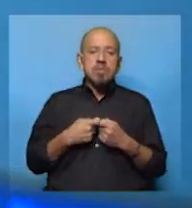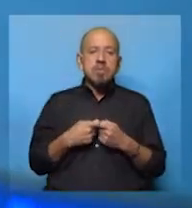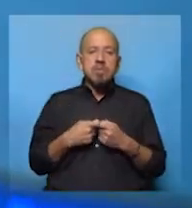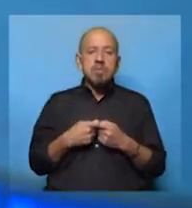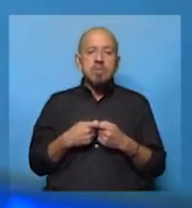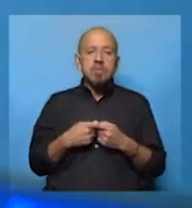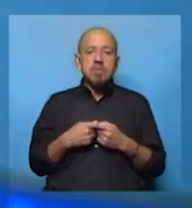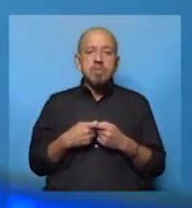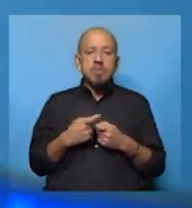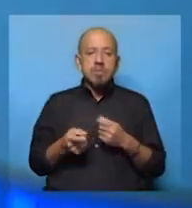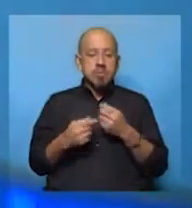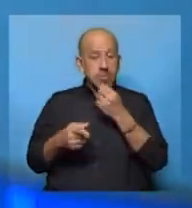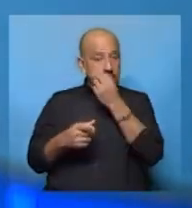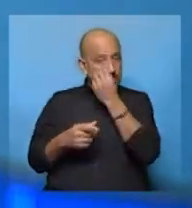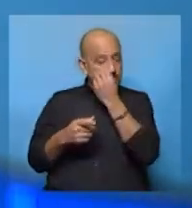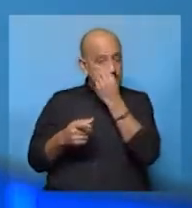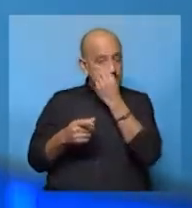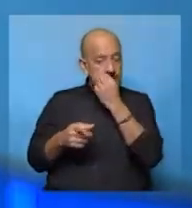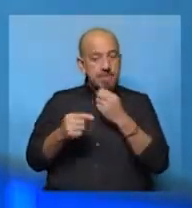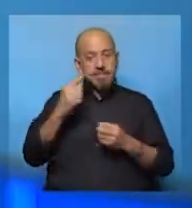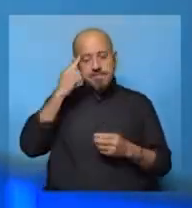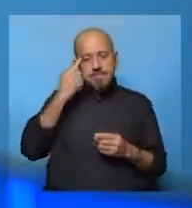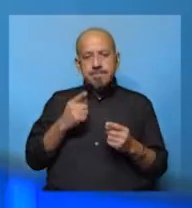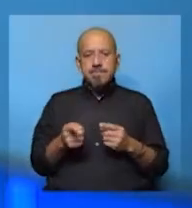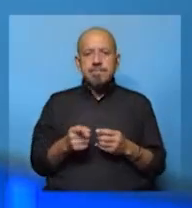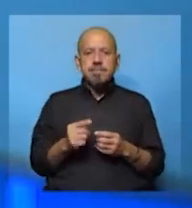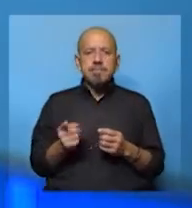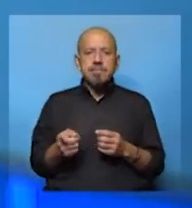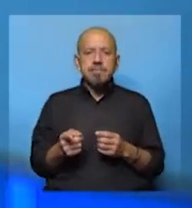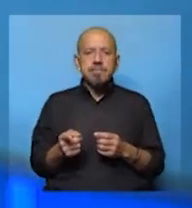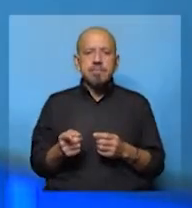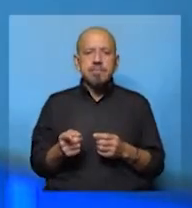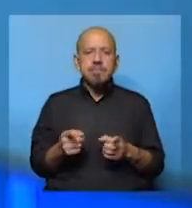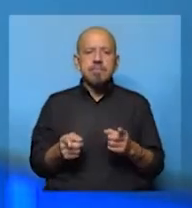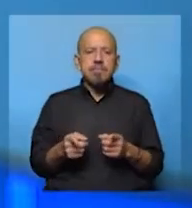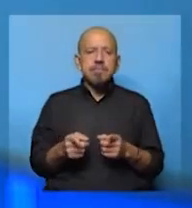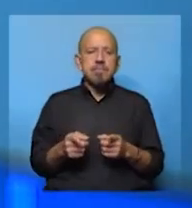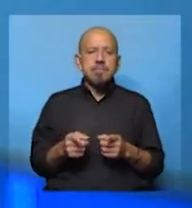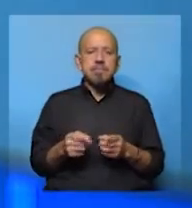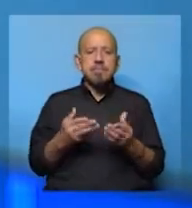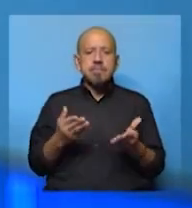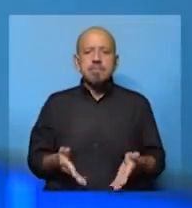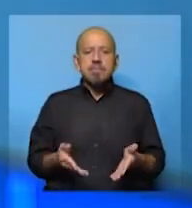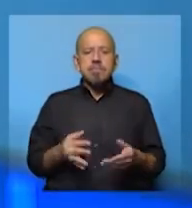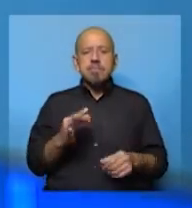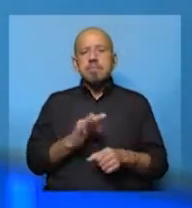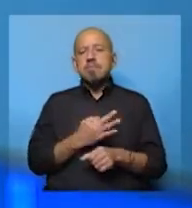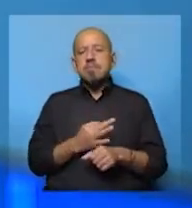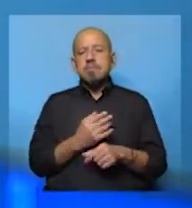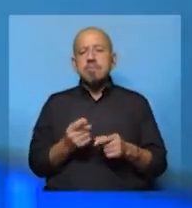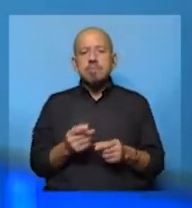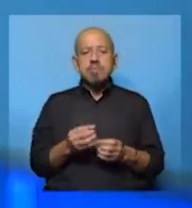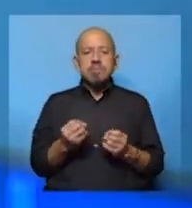también Y ahí aparece Esa visión estratégica esa ejecutividad que caracteriza a Carolina